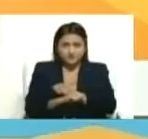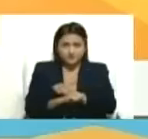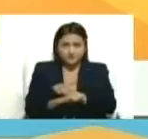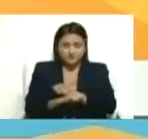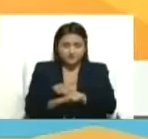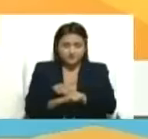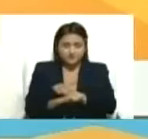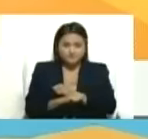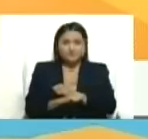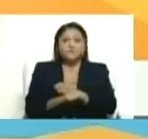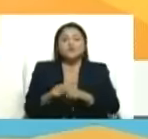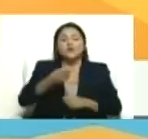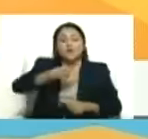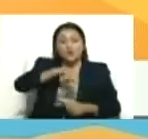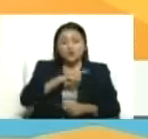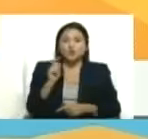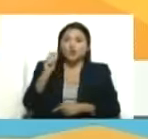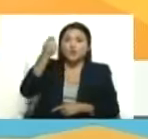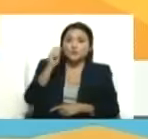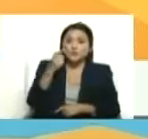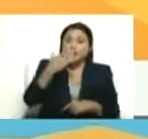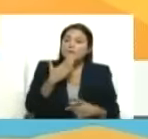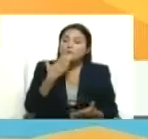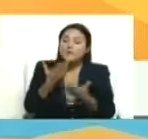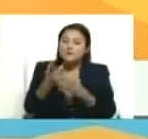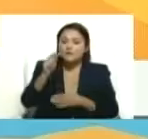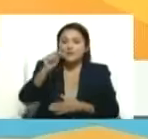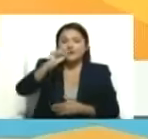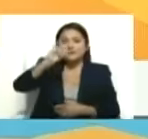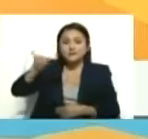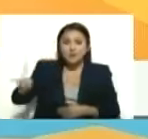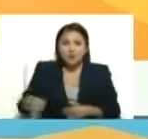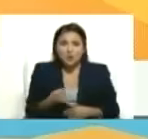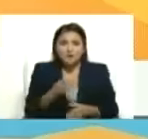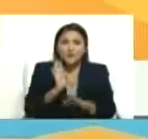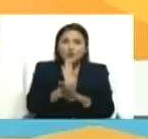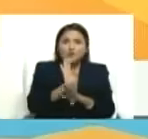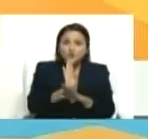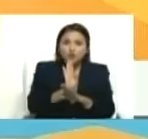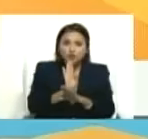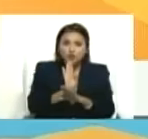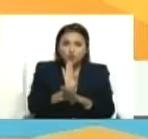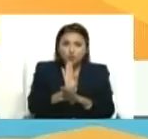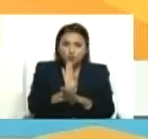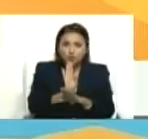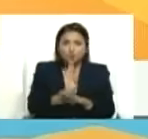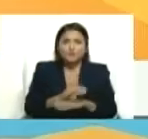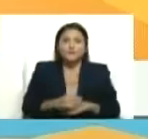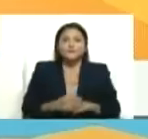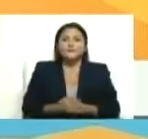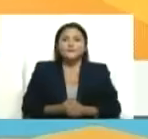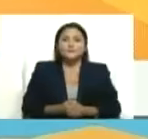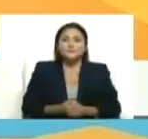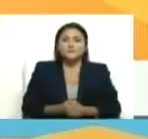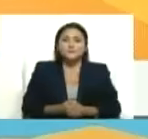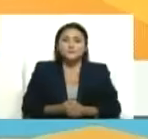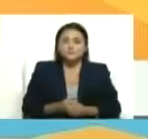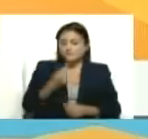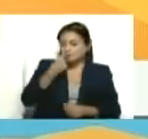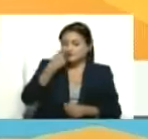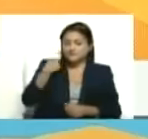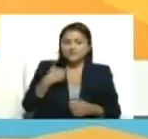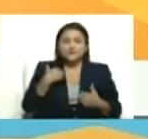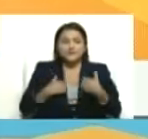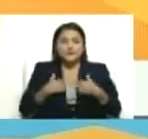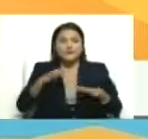solicitamos a las diputadas y diputados de la Asamblea Nacional de la República bolivariana de Venezuela el pasado miércoles